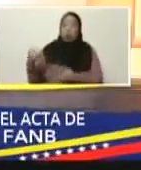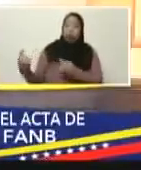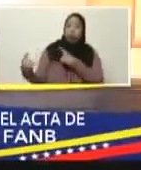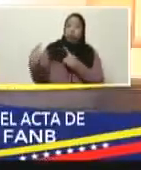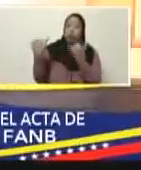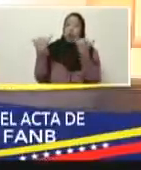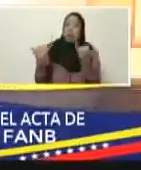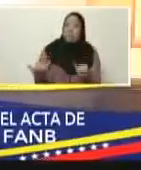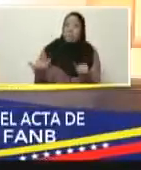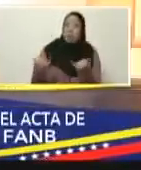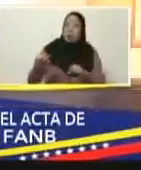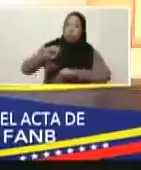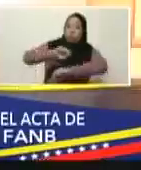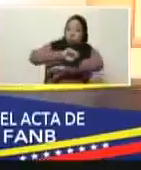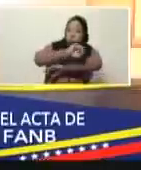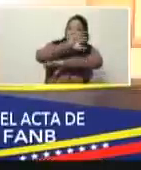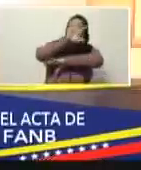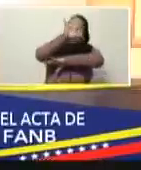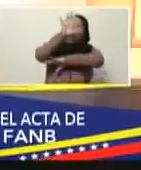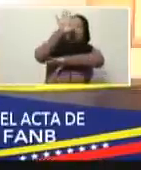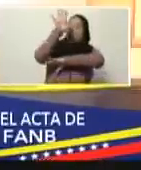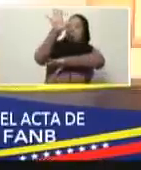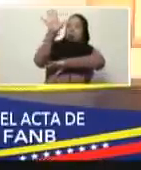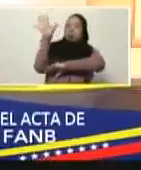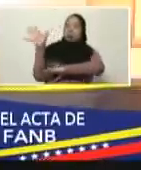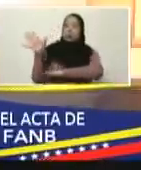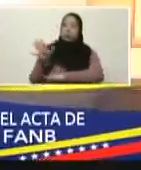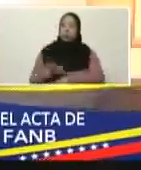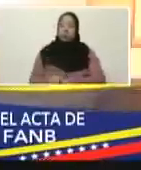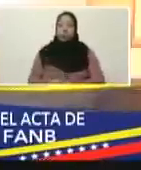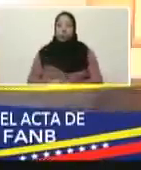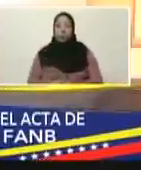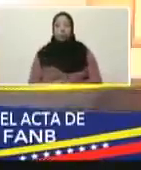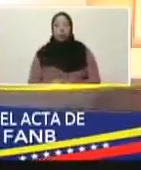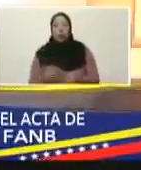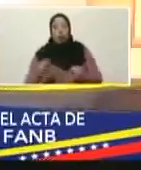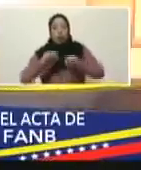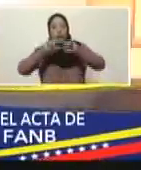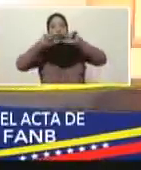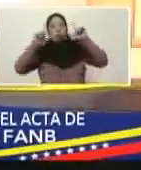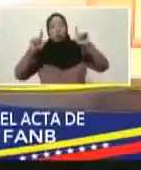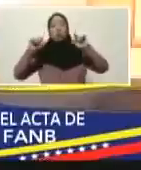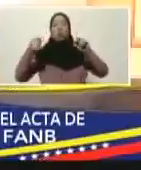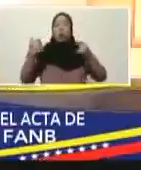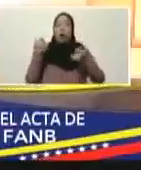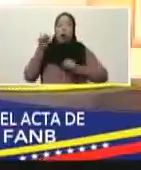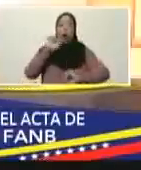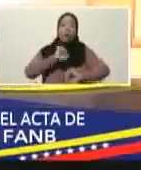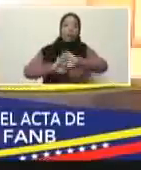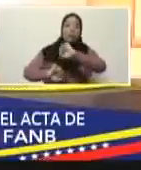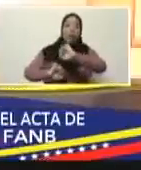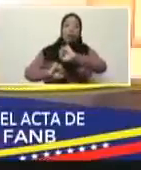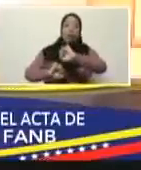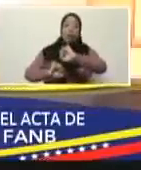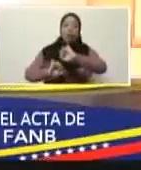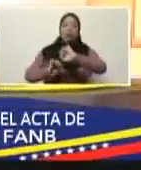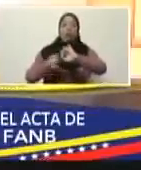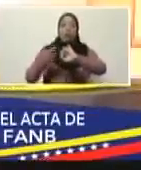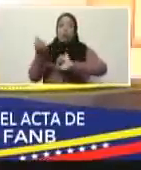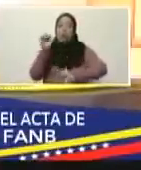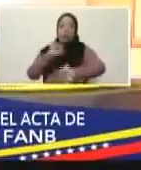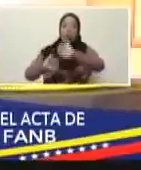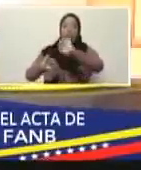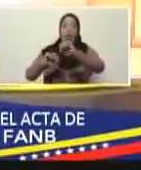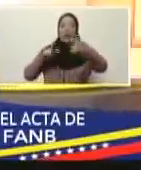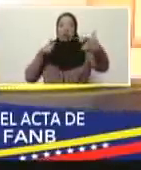Este mismo cielo que nos ha visto alzar los puños en cada